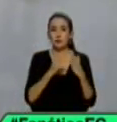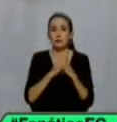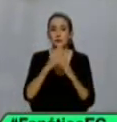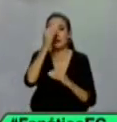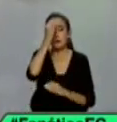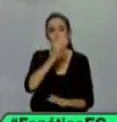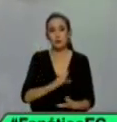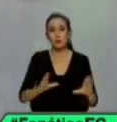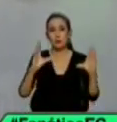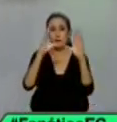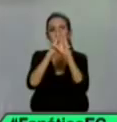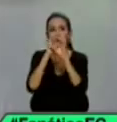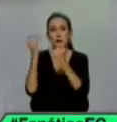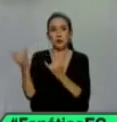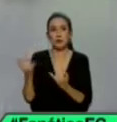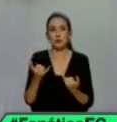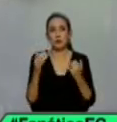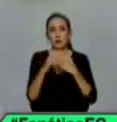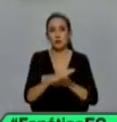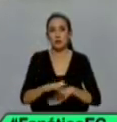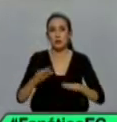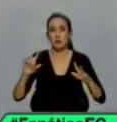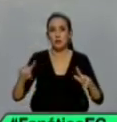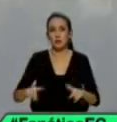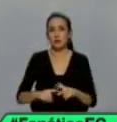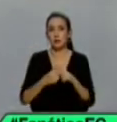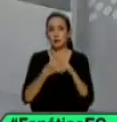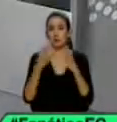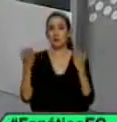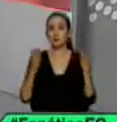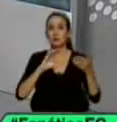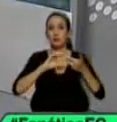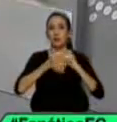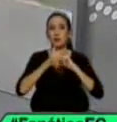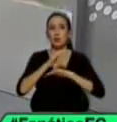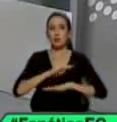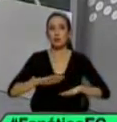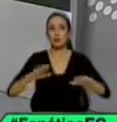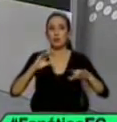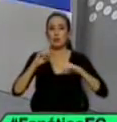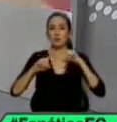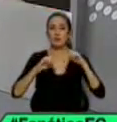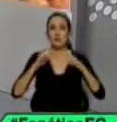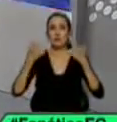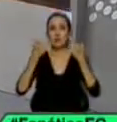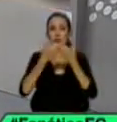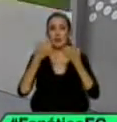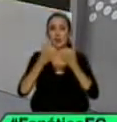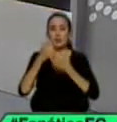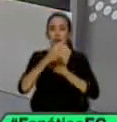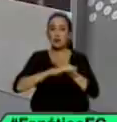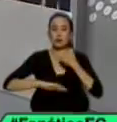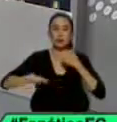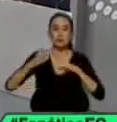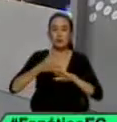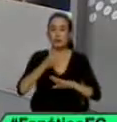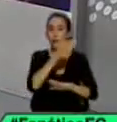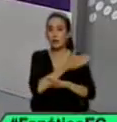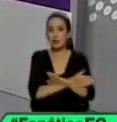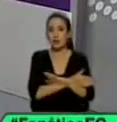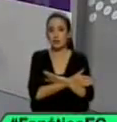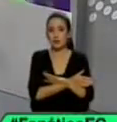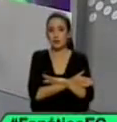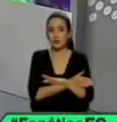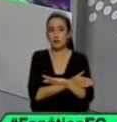buenas noches, amigos y amigas televidentes. Arrancamos de inmediato con el segmento deportivo y empezamos contándoles que la selección ecuatoriana de fútbol dejó atrás ya sus partidos